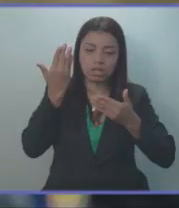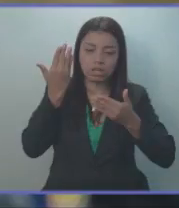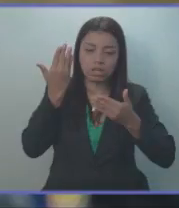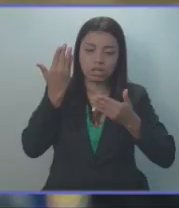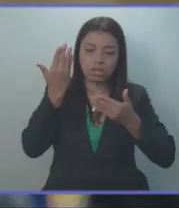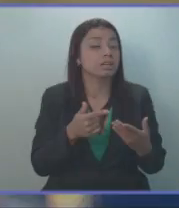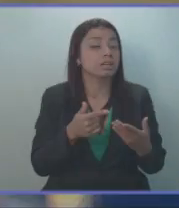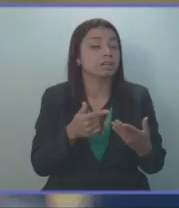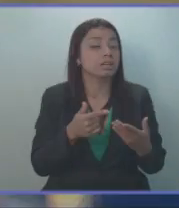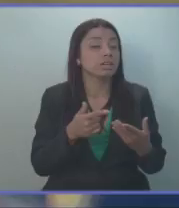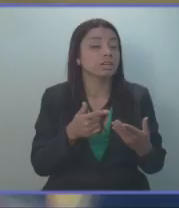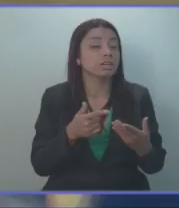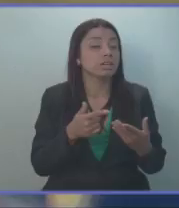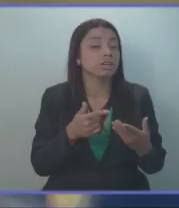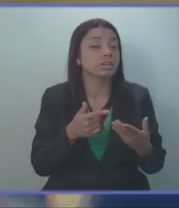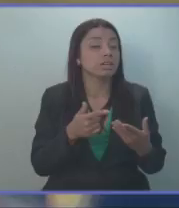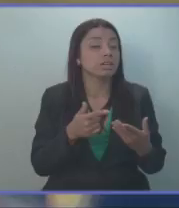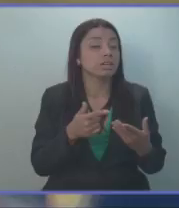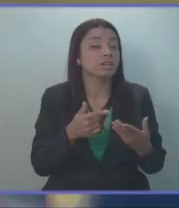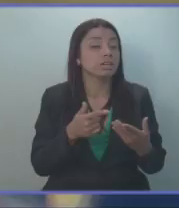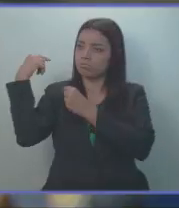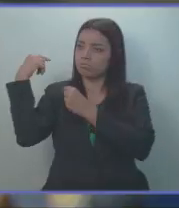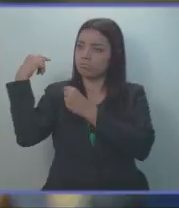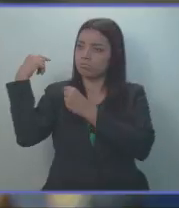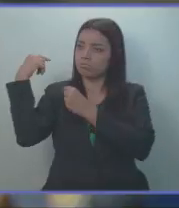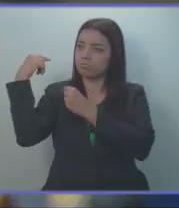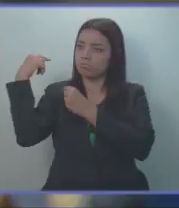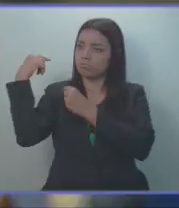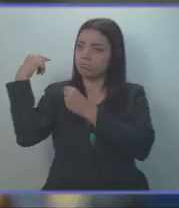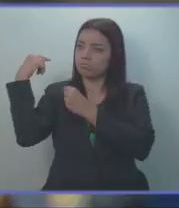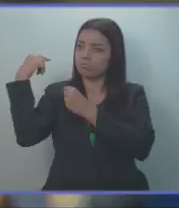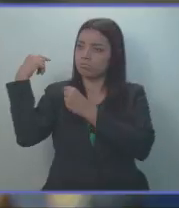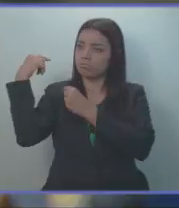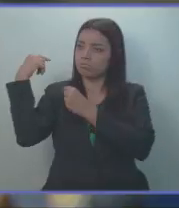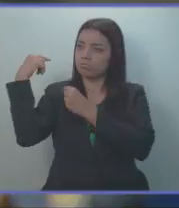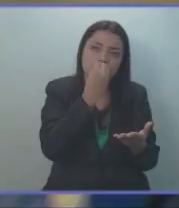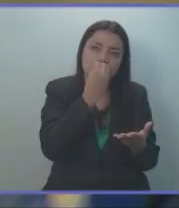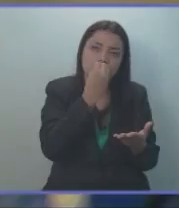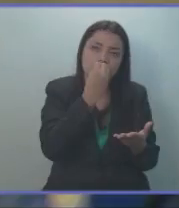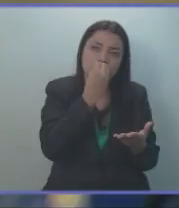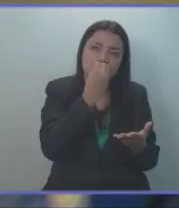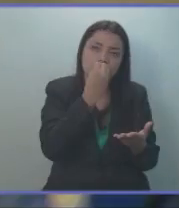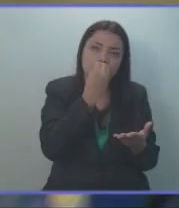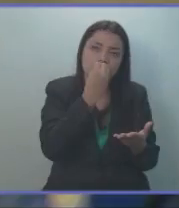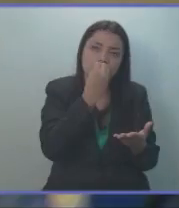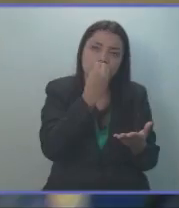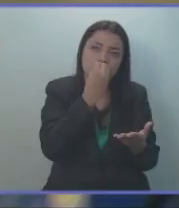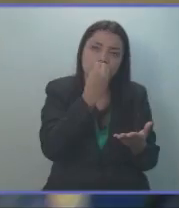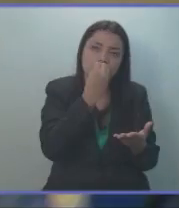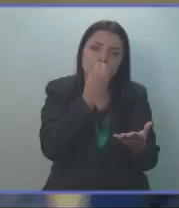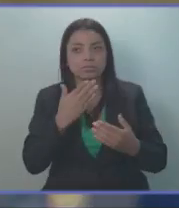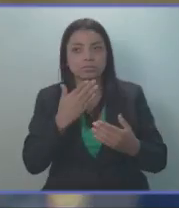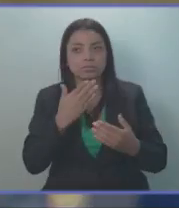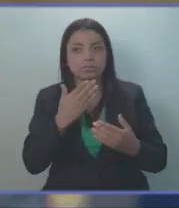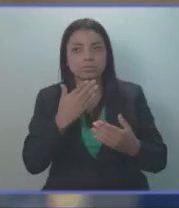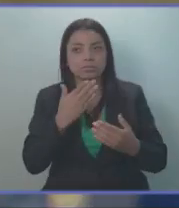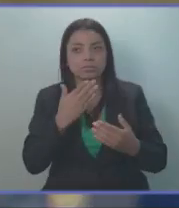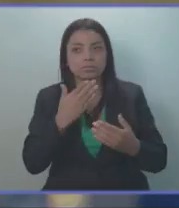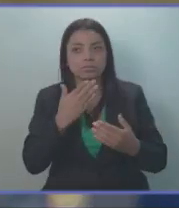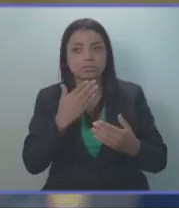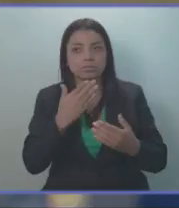calificadas como ayuda humanitaria de alimentos. Sobre el particular, exponemos al honorable Pleno Legislativo lo